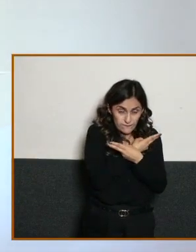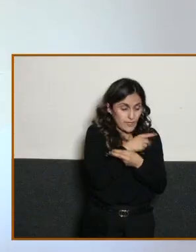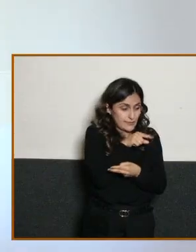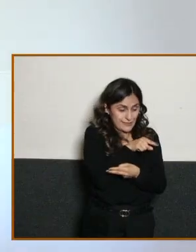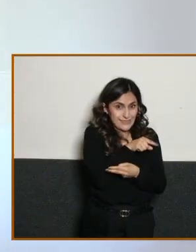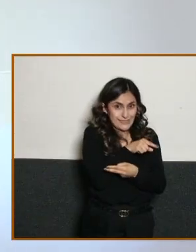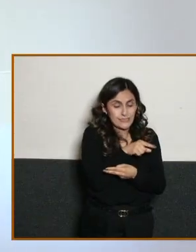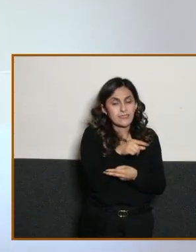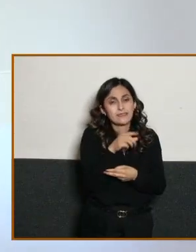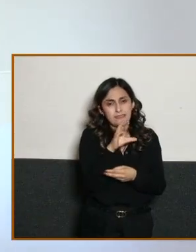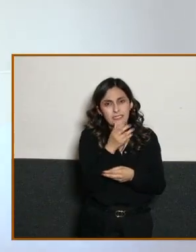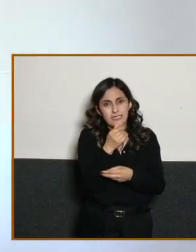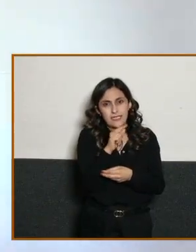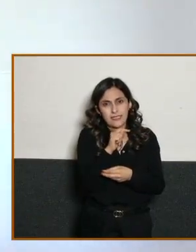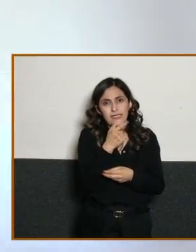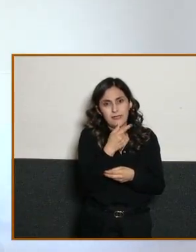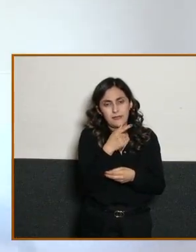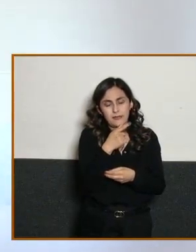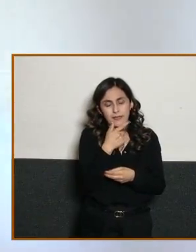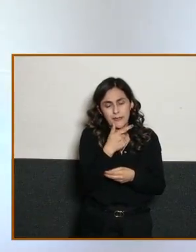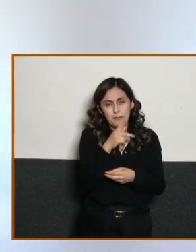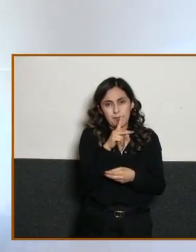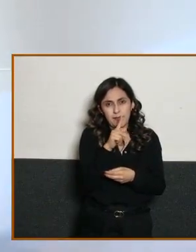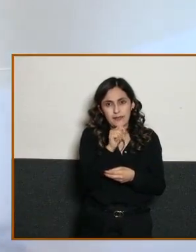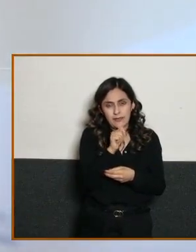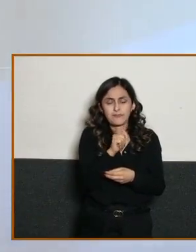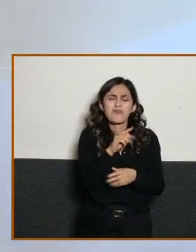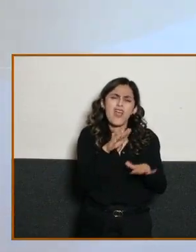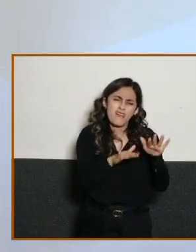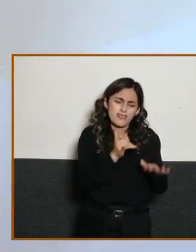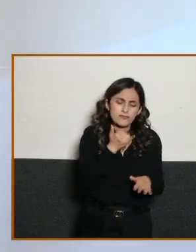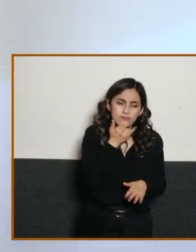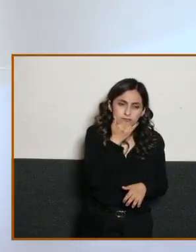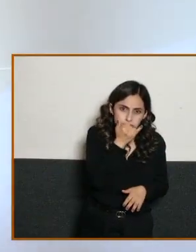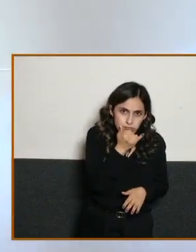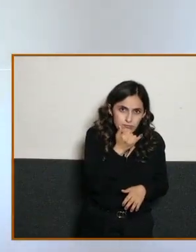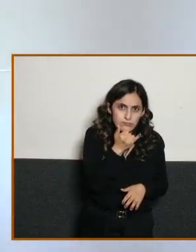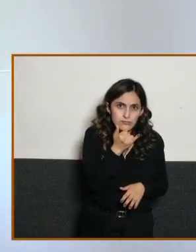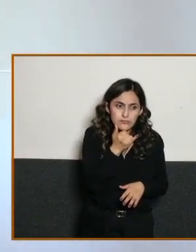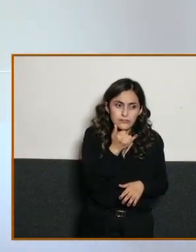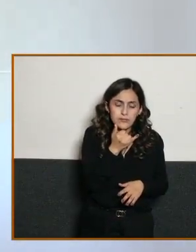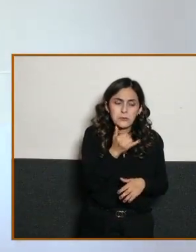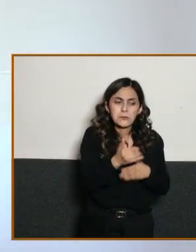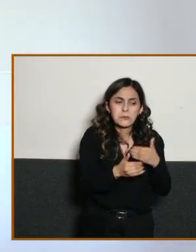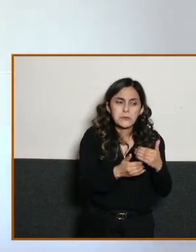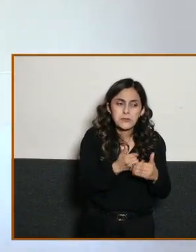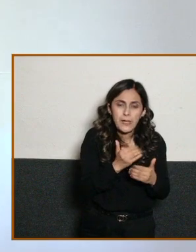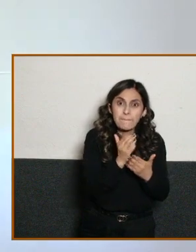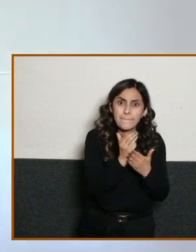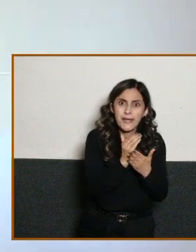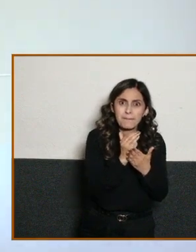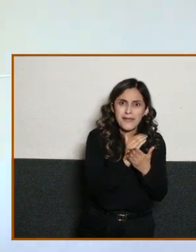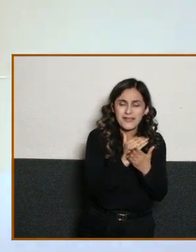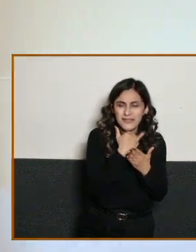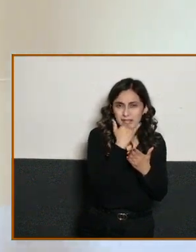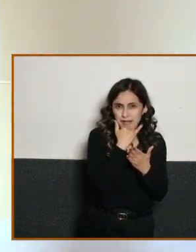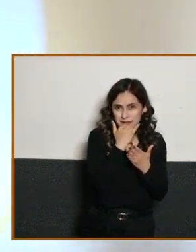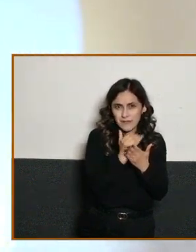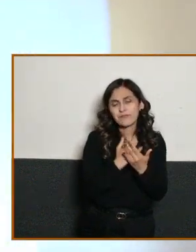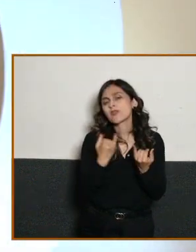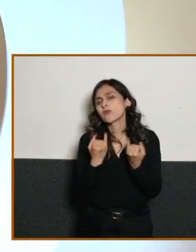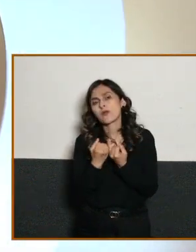Y claro, al principio, ojo, se equivocaba, ahora se equivoca menos, se sigue equivocando, pero cada vez se va a equivocar